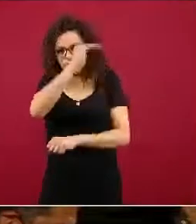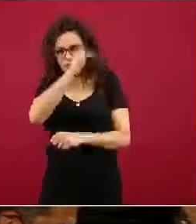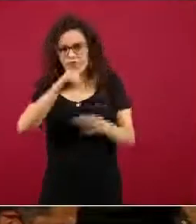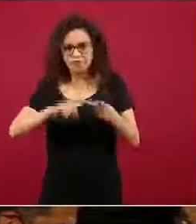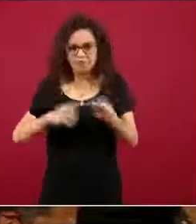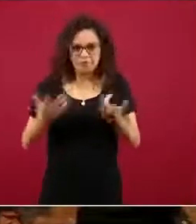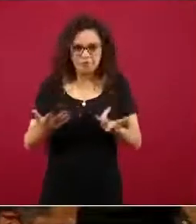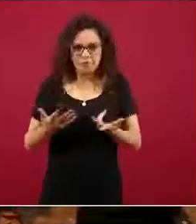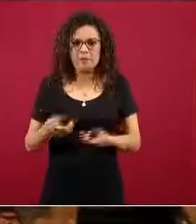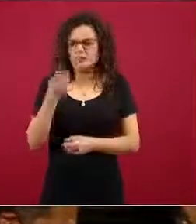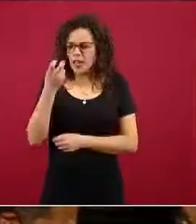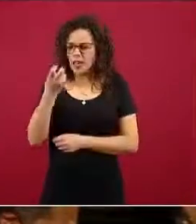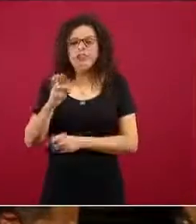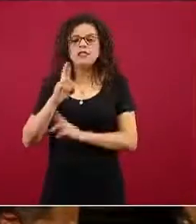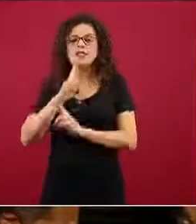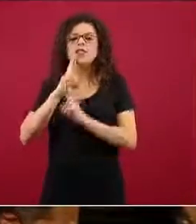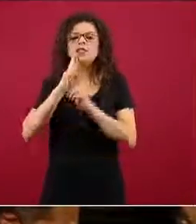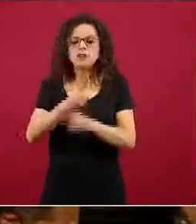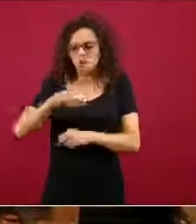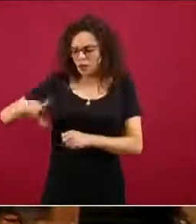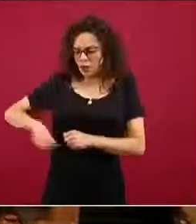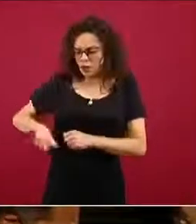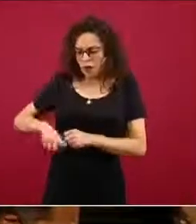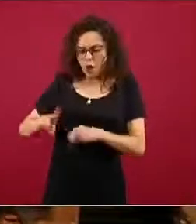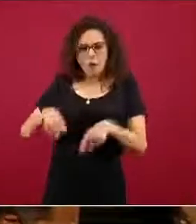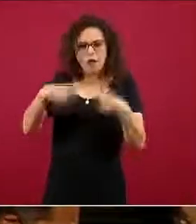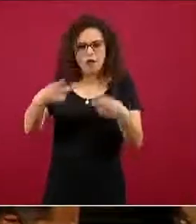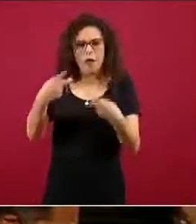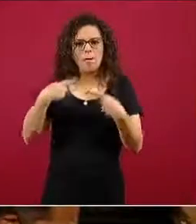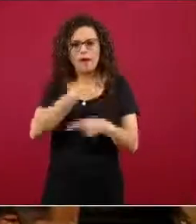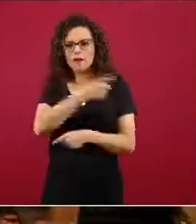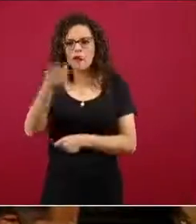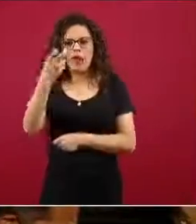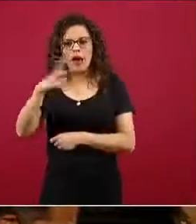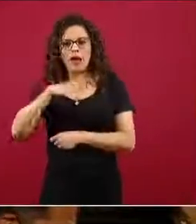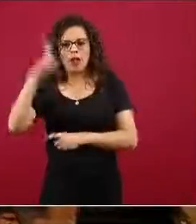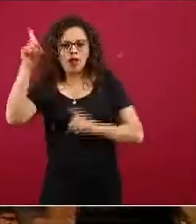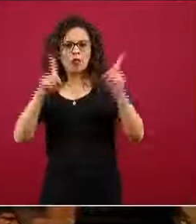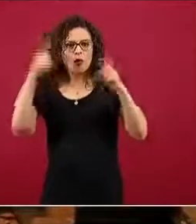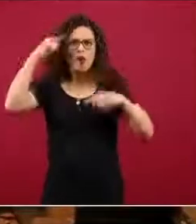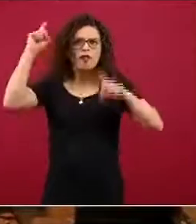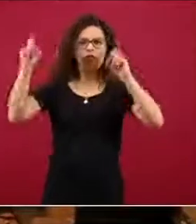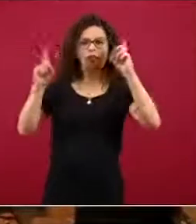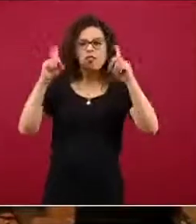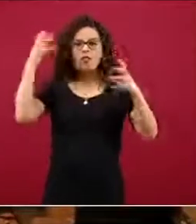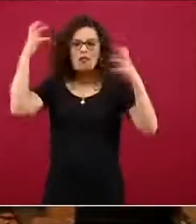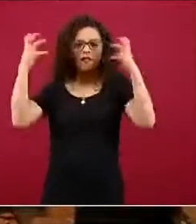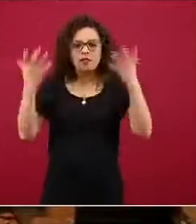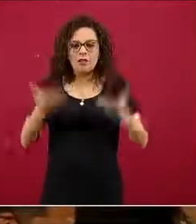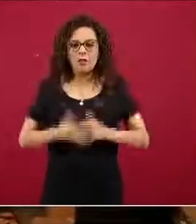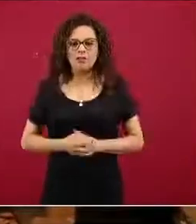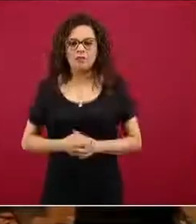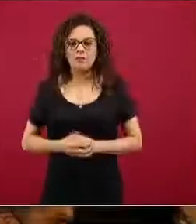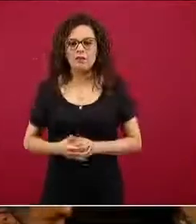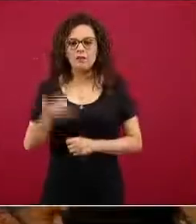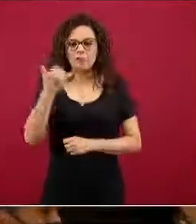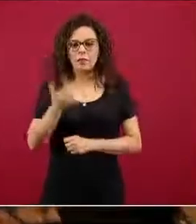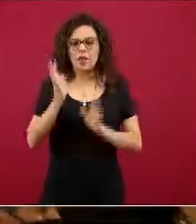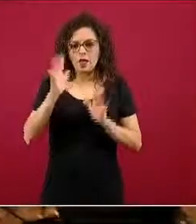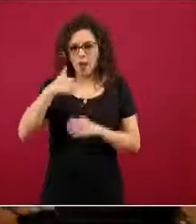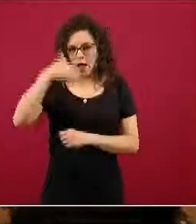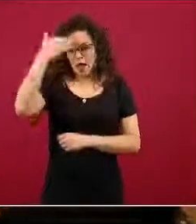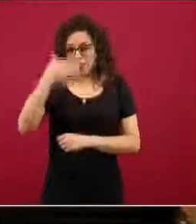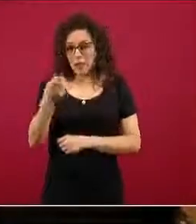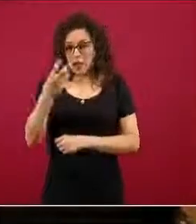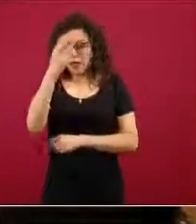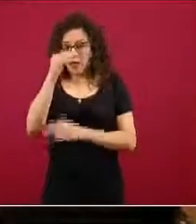gobierno oficialmente al respecto de estas inquietudes? Y la otra es, yo sé que ya explicaron la estrategia, y que estas 3,000 primeras